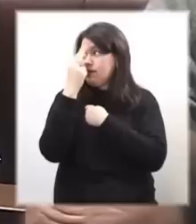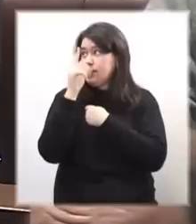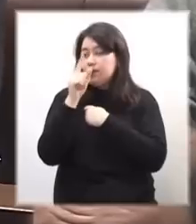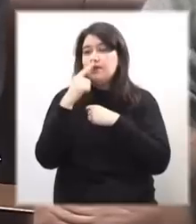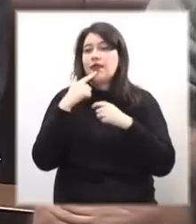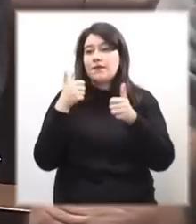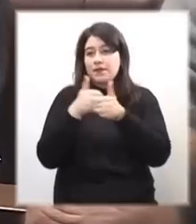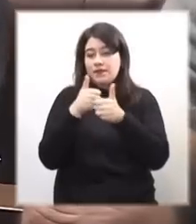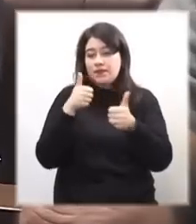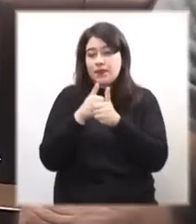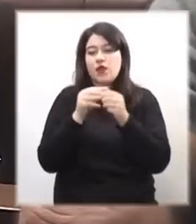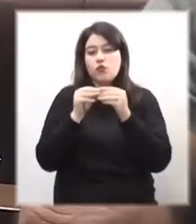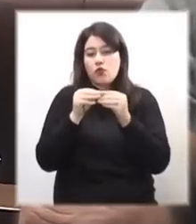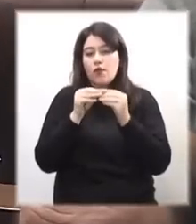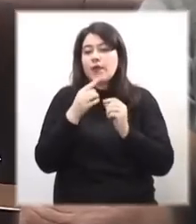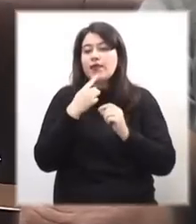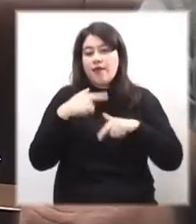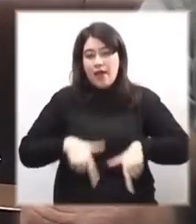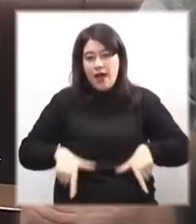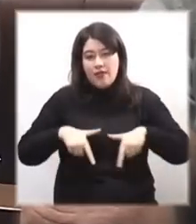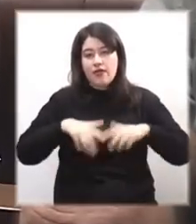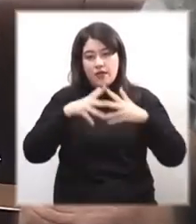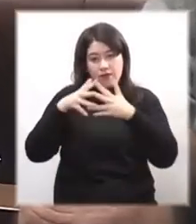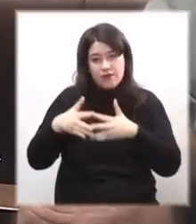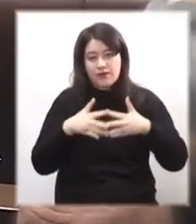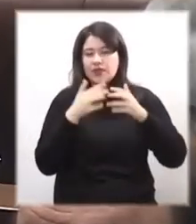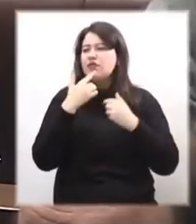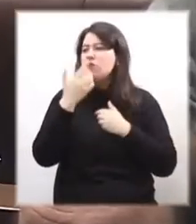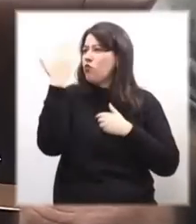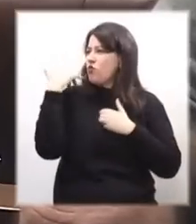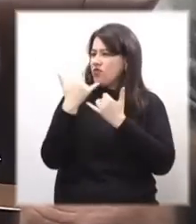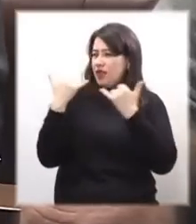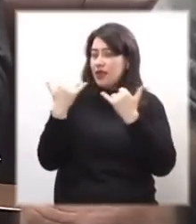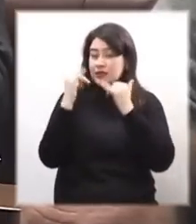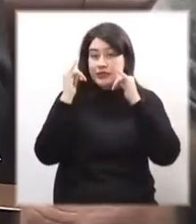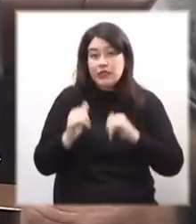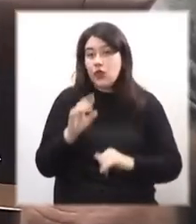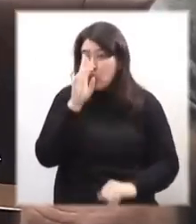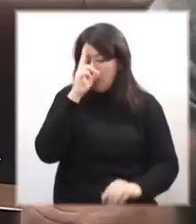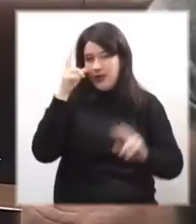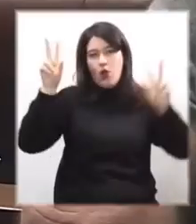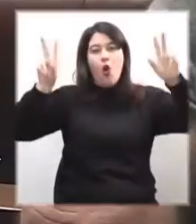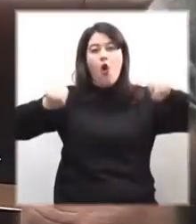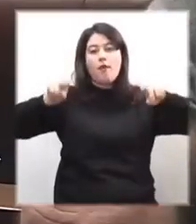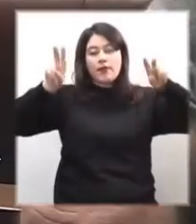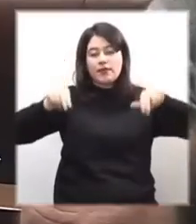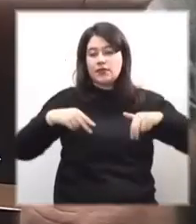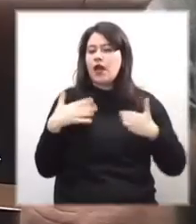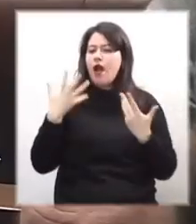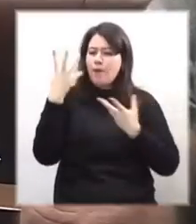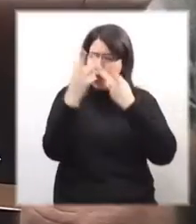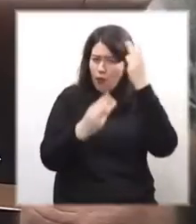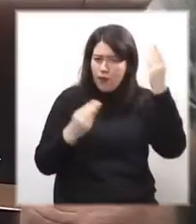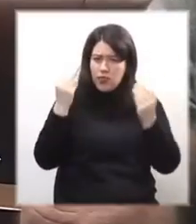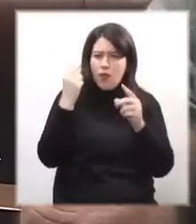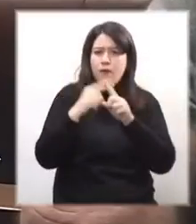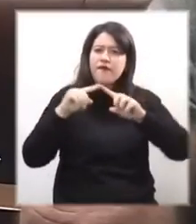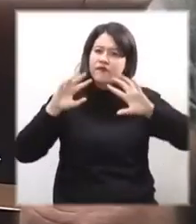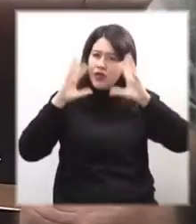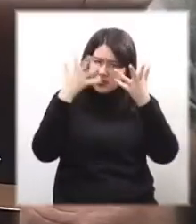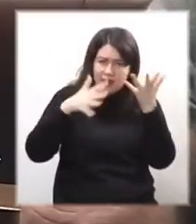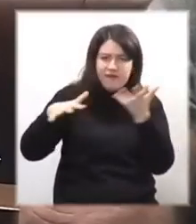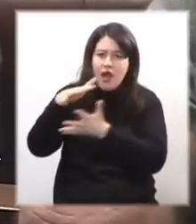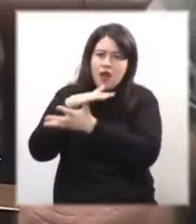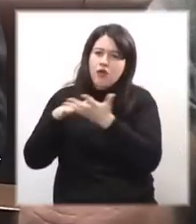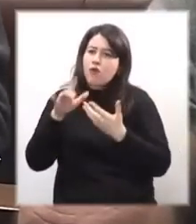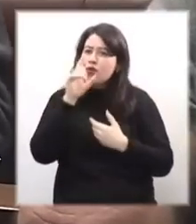El consejero de Asuntos Políticos y Económicos de la Embajada Norteamericana señaló hace unos días que si en Uruguay, abro comillas, están preocupados por la violencia en los